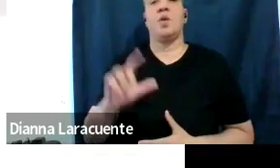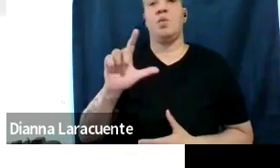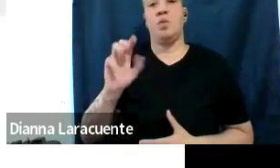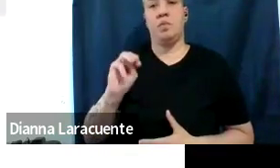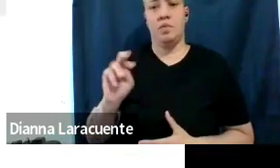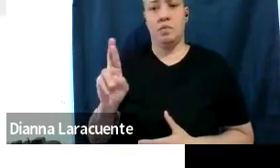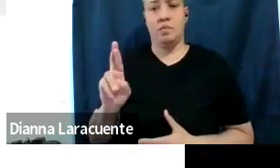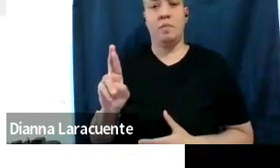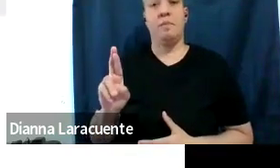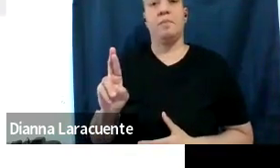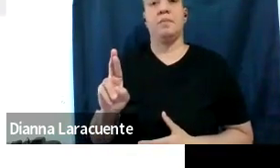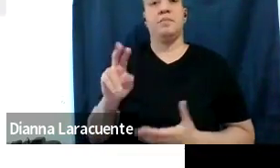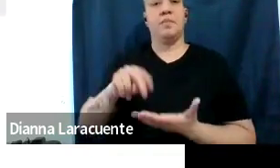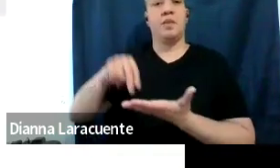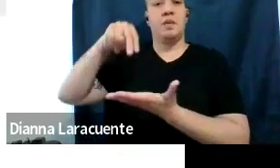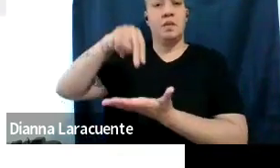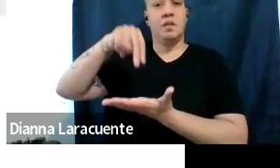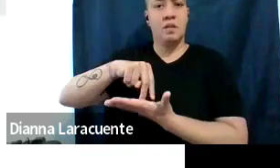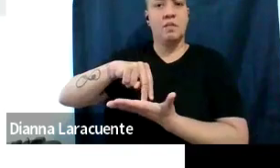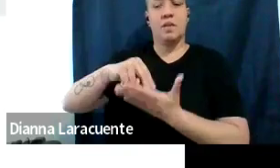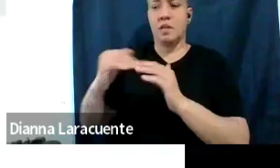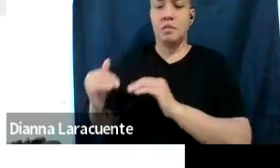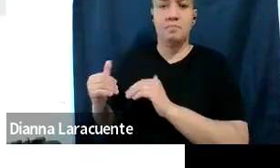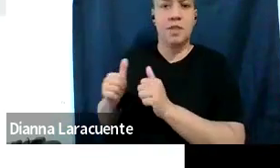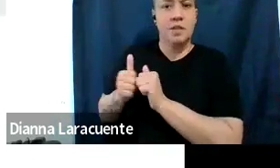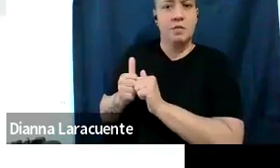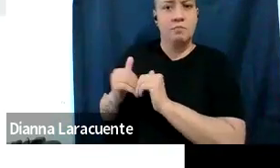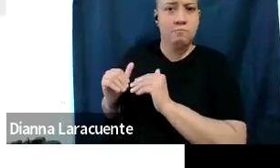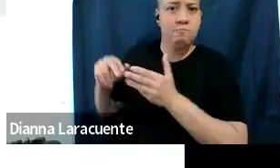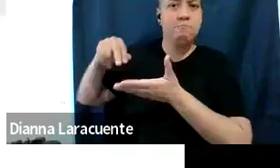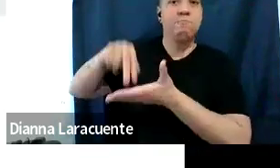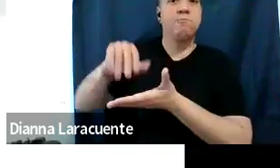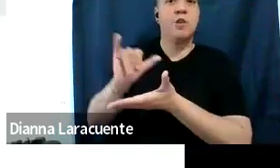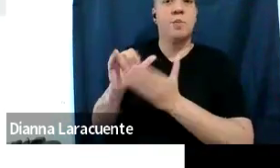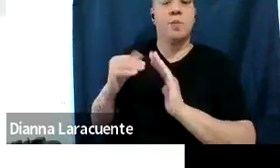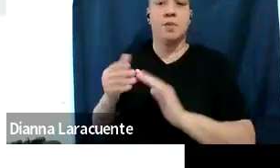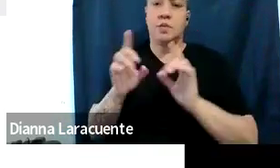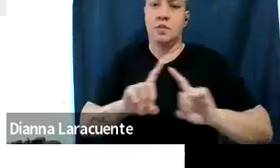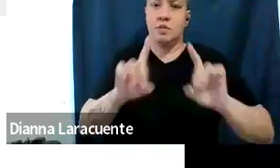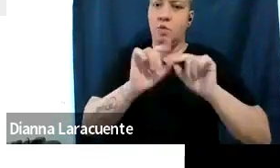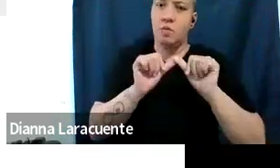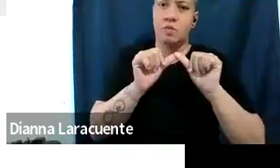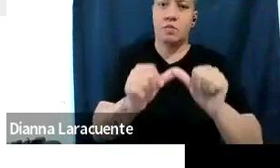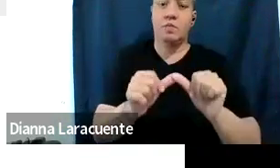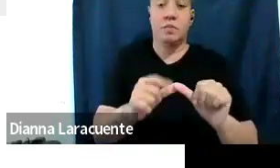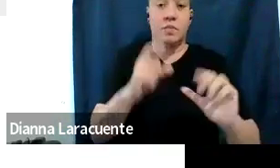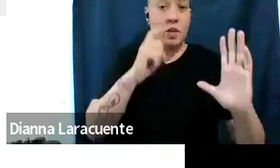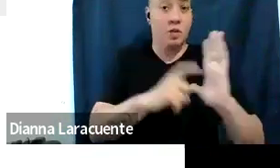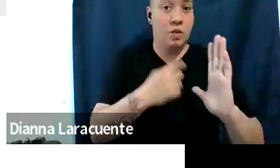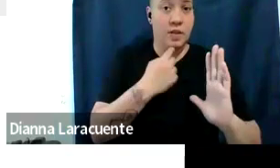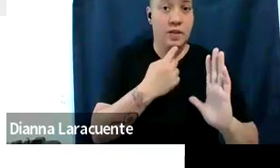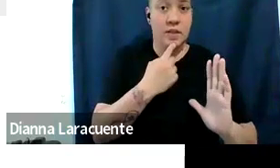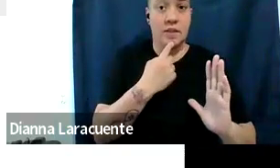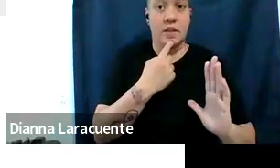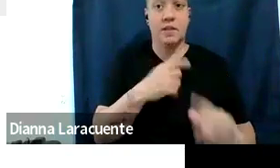Rivera se levanta y levanta un país y con dignidad de seguir como, y fíjense lo que dijo en